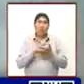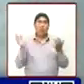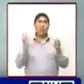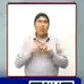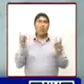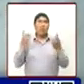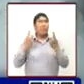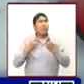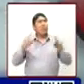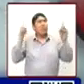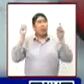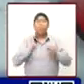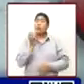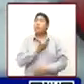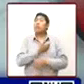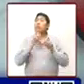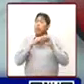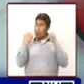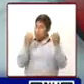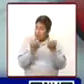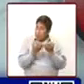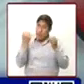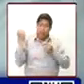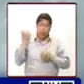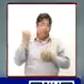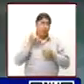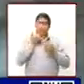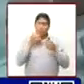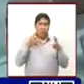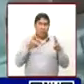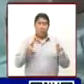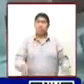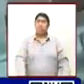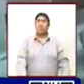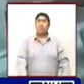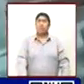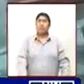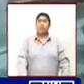embargo logramos dar con nuestro equipo justamente estas imágenes.